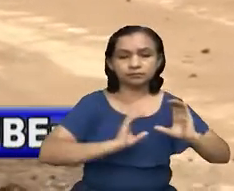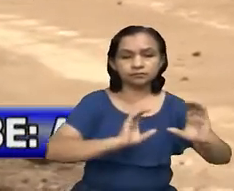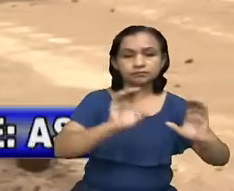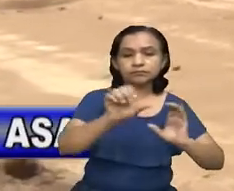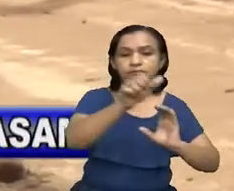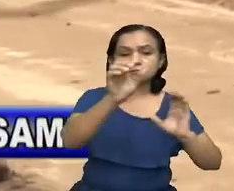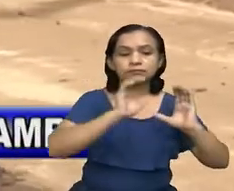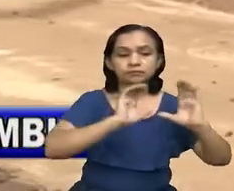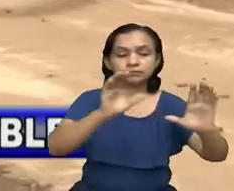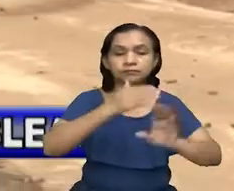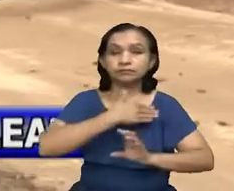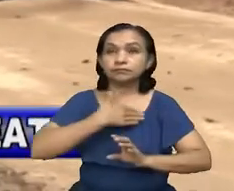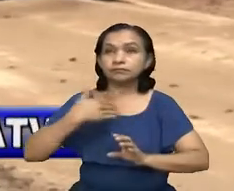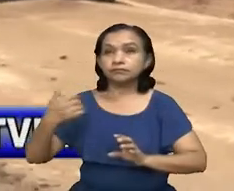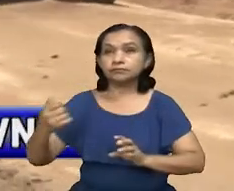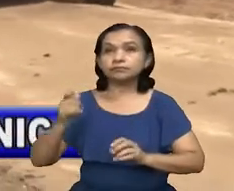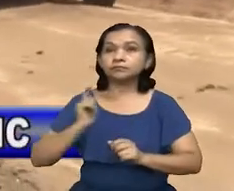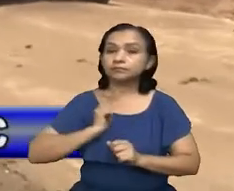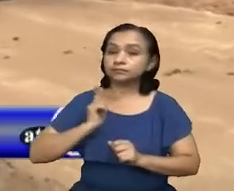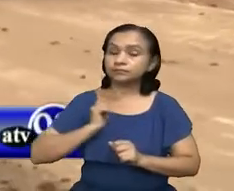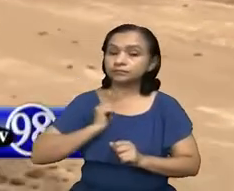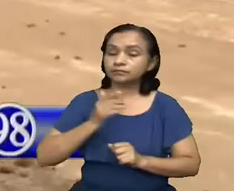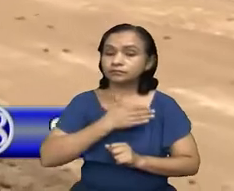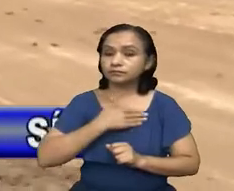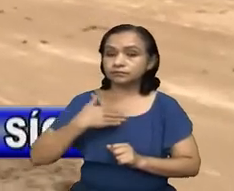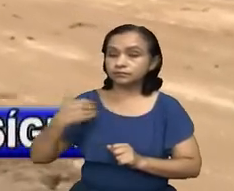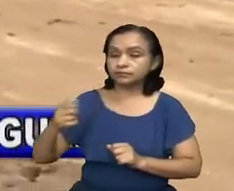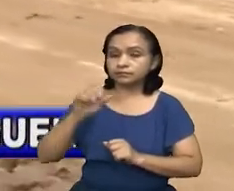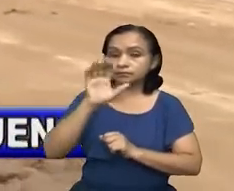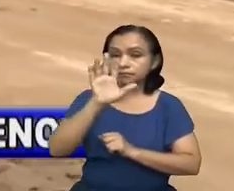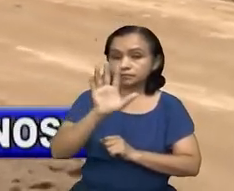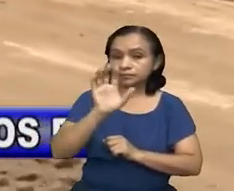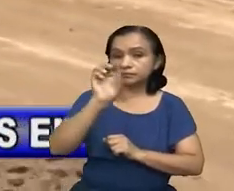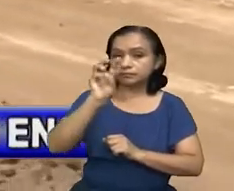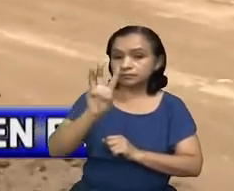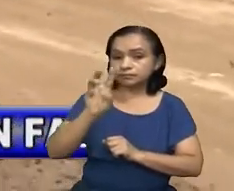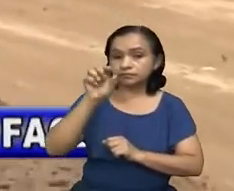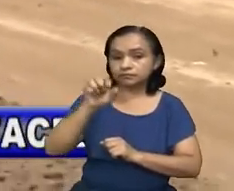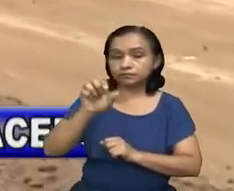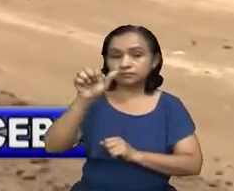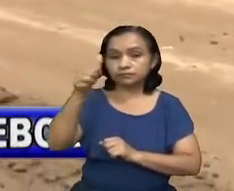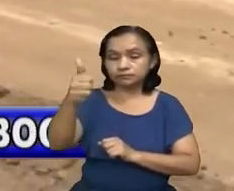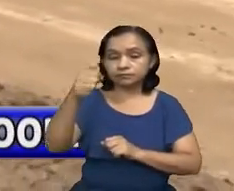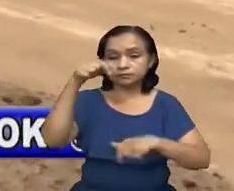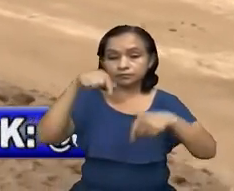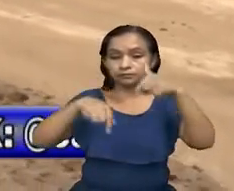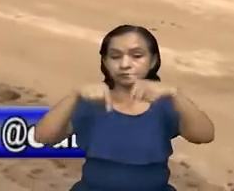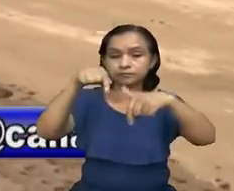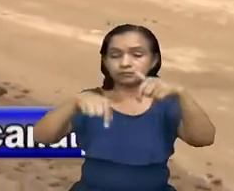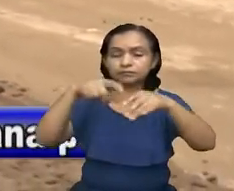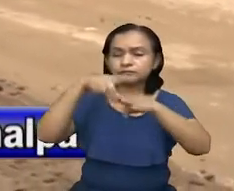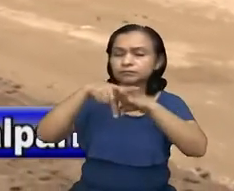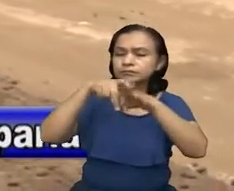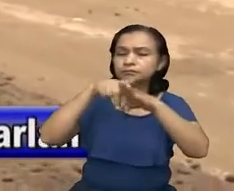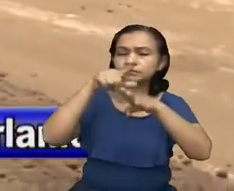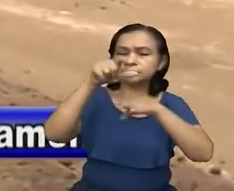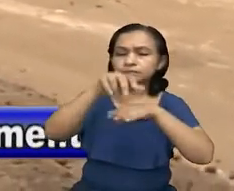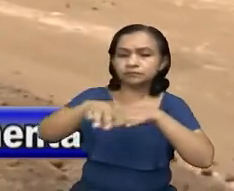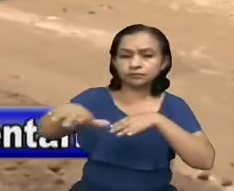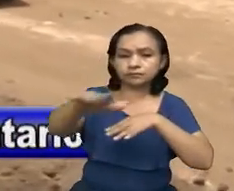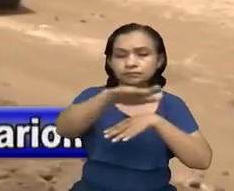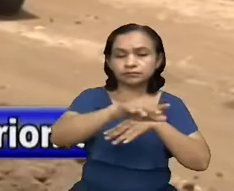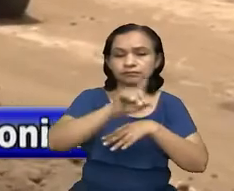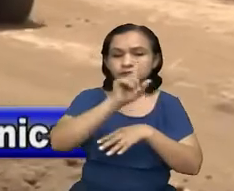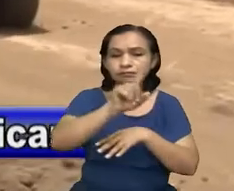otras. Entre ellos tenemos el mejoramiento de 53.6 kilómetros de caminos rurales con una inversión